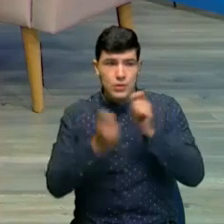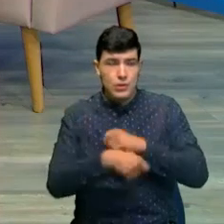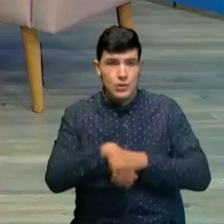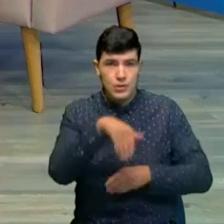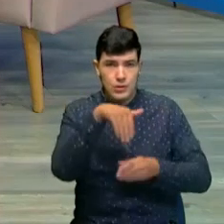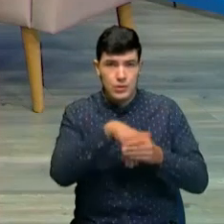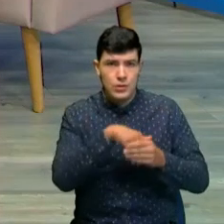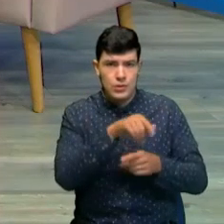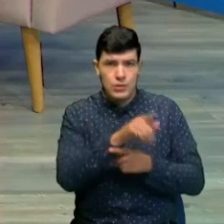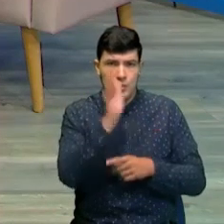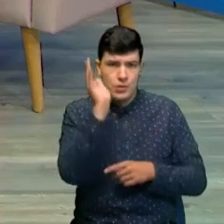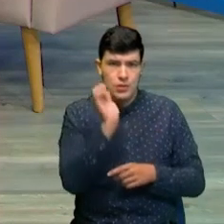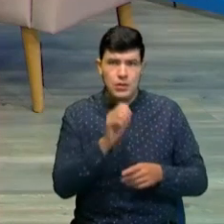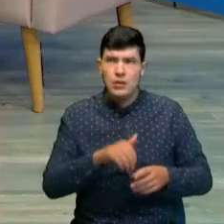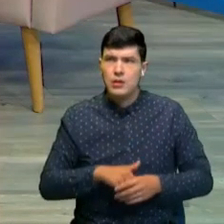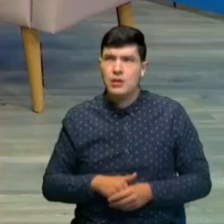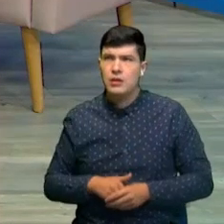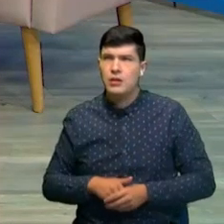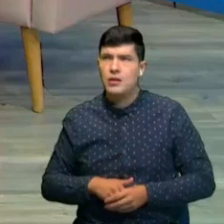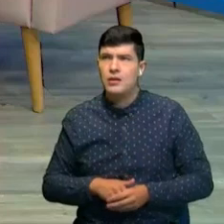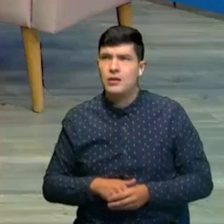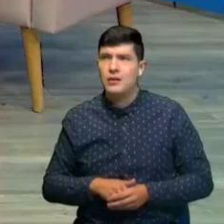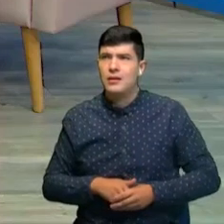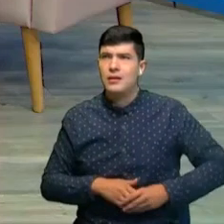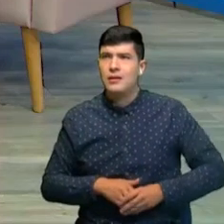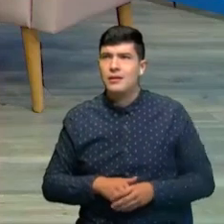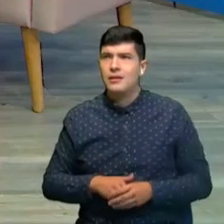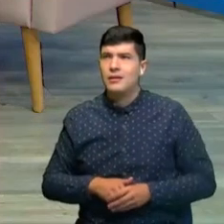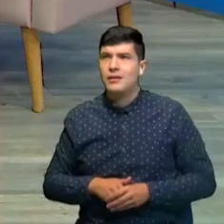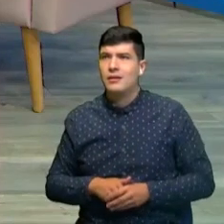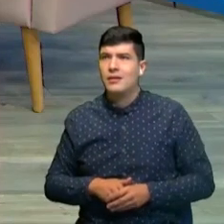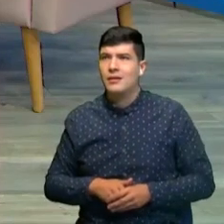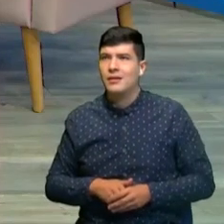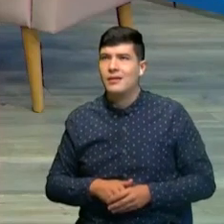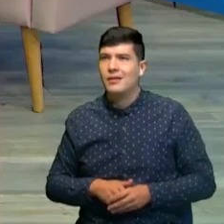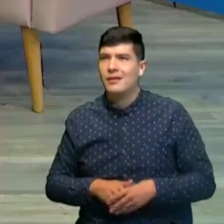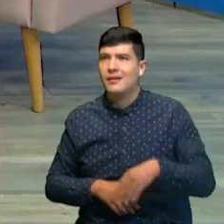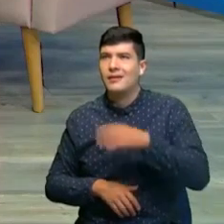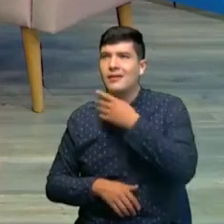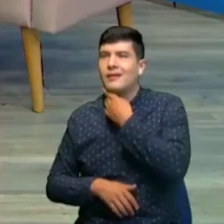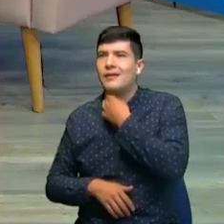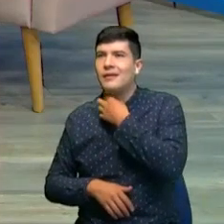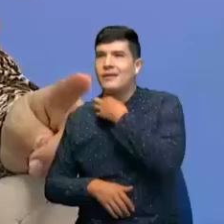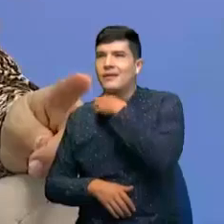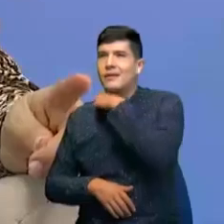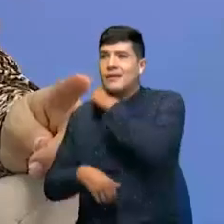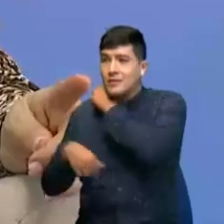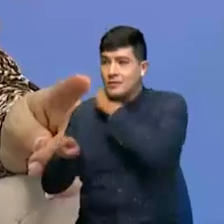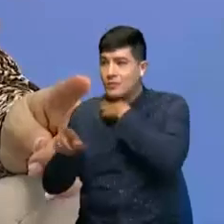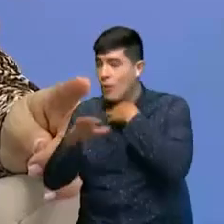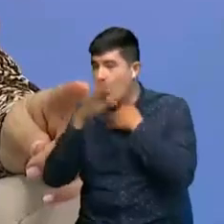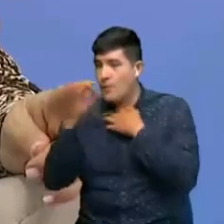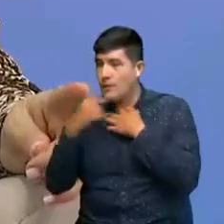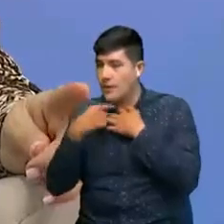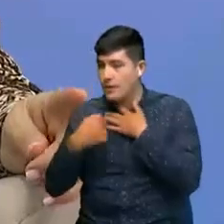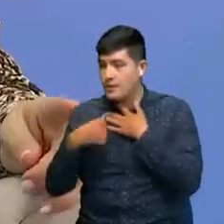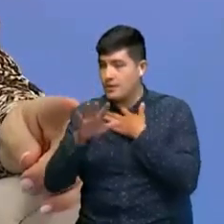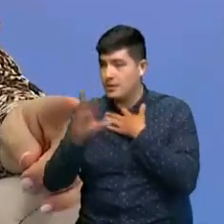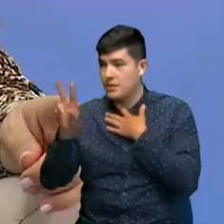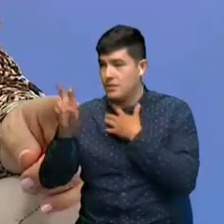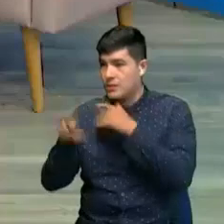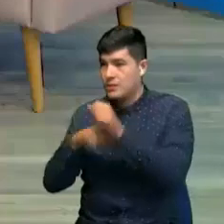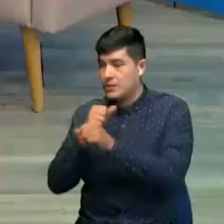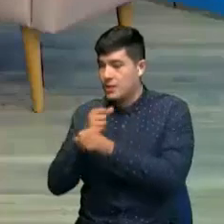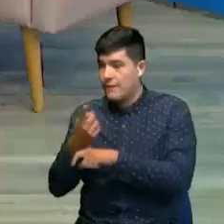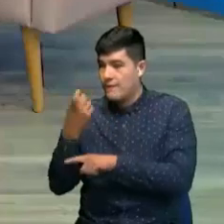de pensiones? ¿Se puede pasar todavía a un fondo de pensiones? ¿Sí se puede pasar? En esos casos él me dice que tiene 57 años. 57. Le faltan